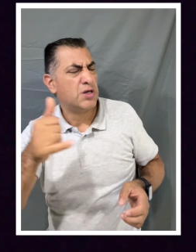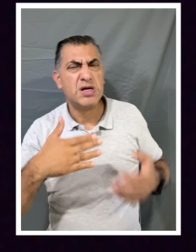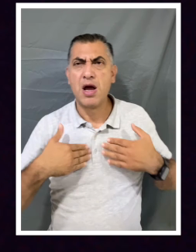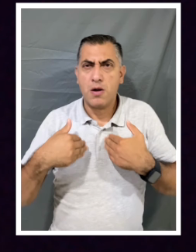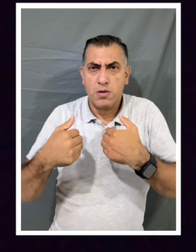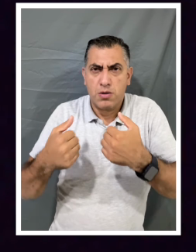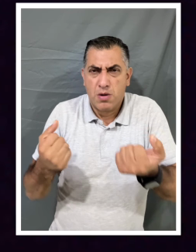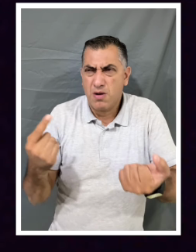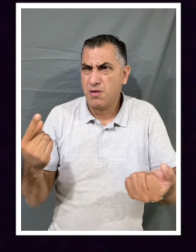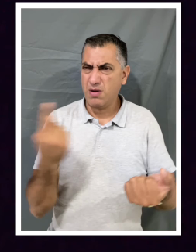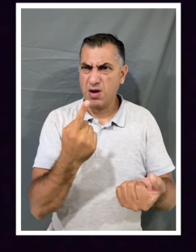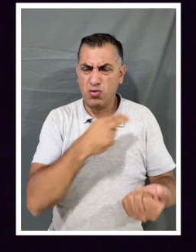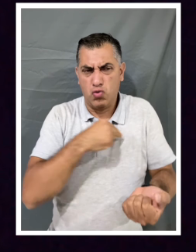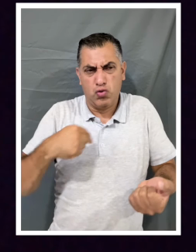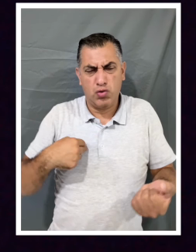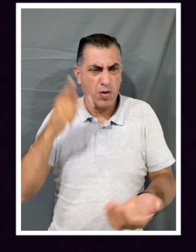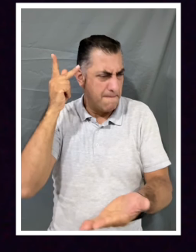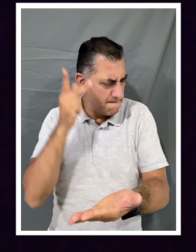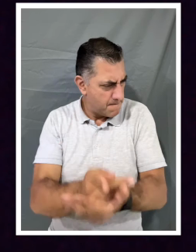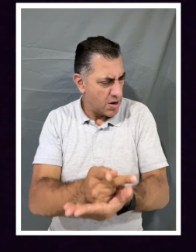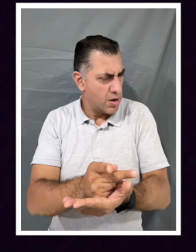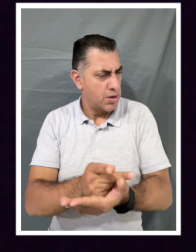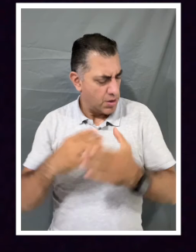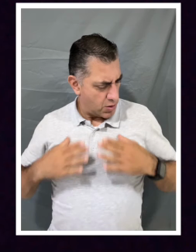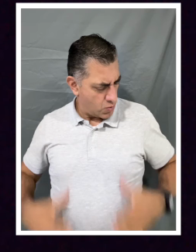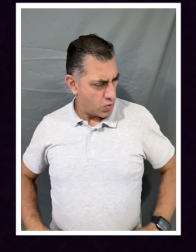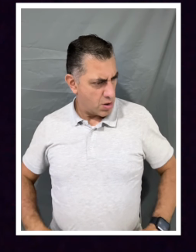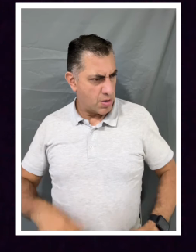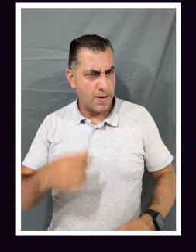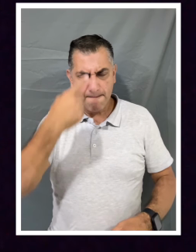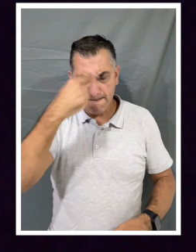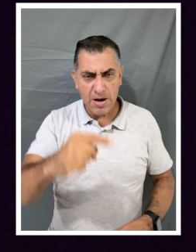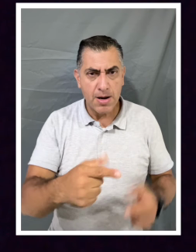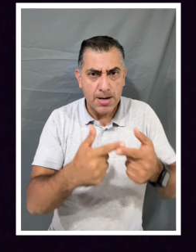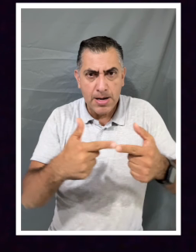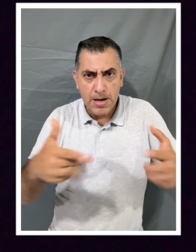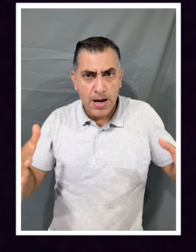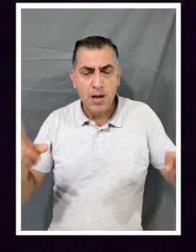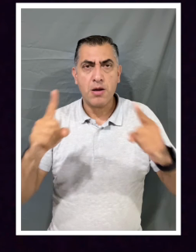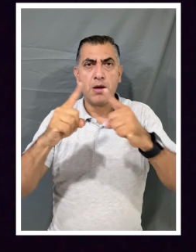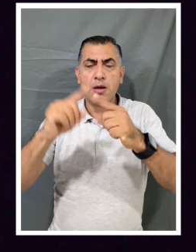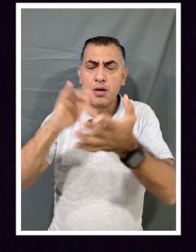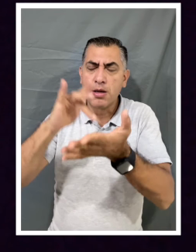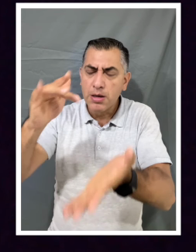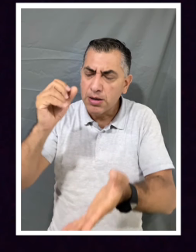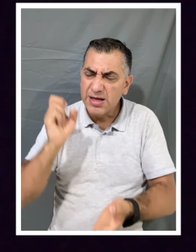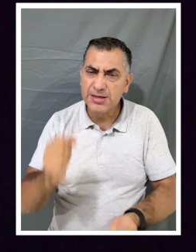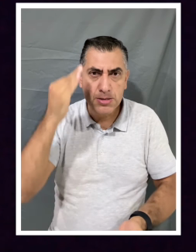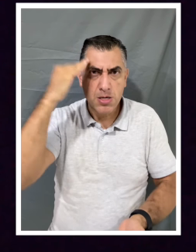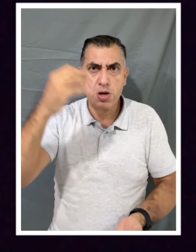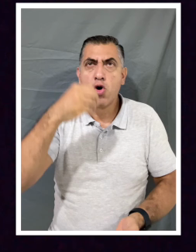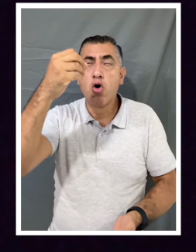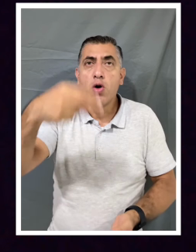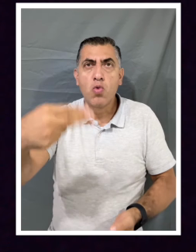entender qué parte Jugamos en la iglesia para que podamos seguir siendo una gran iglesia gracias por este tiempo y este mensaje oramos